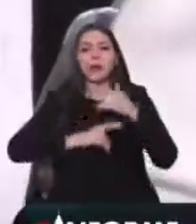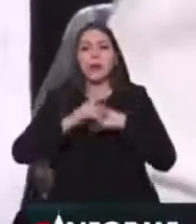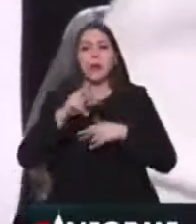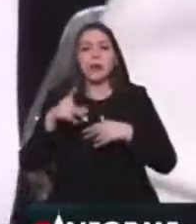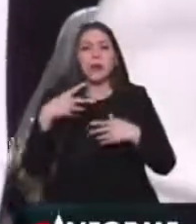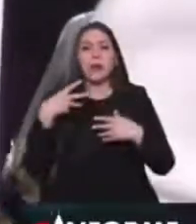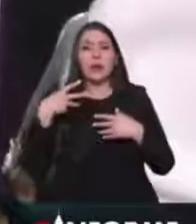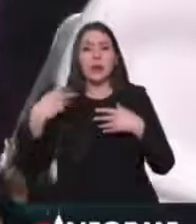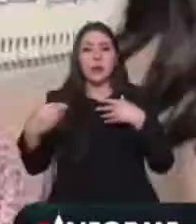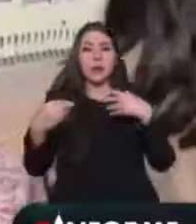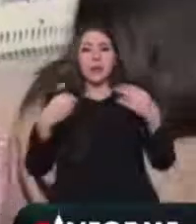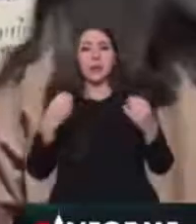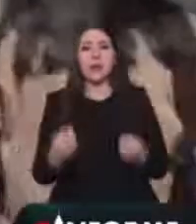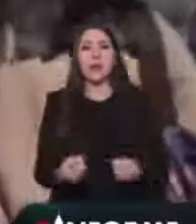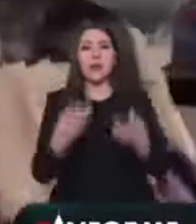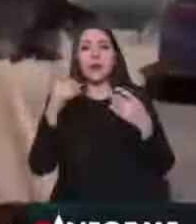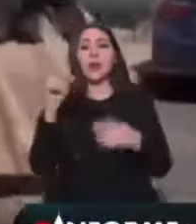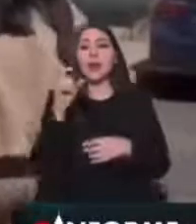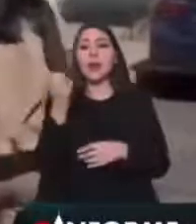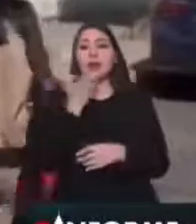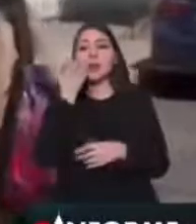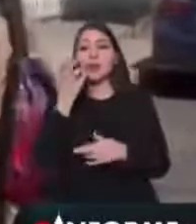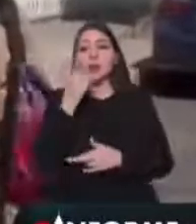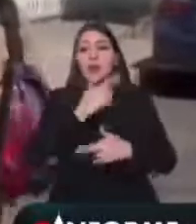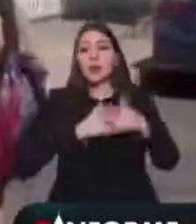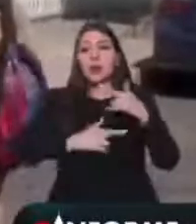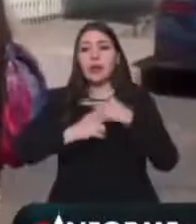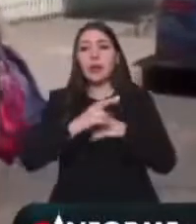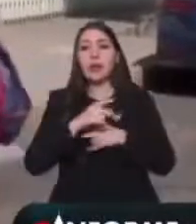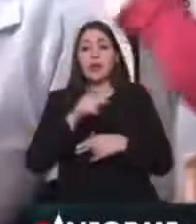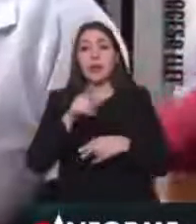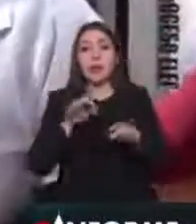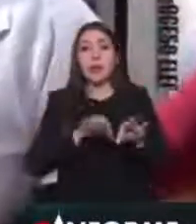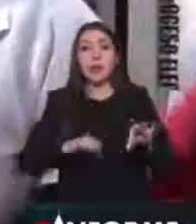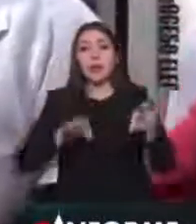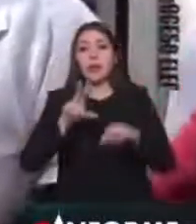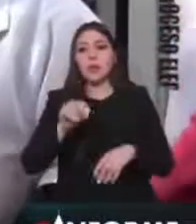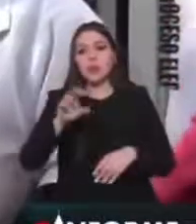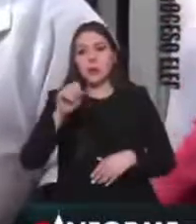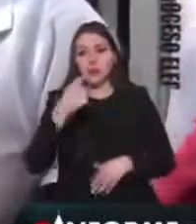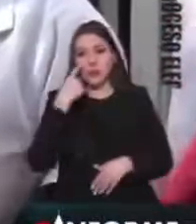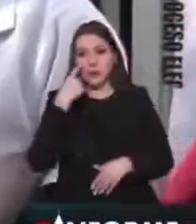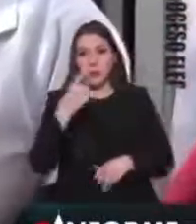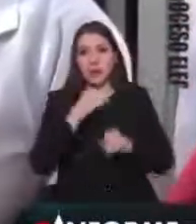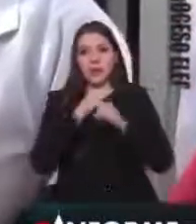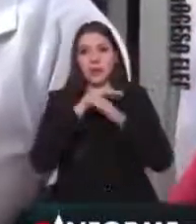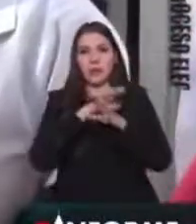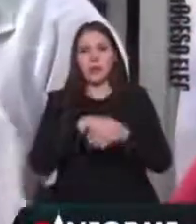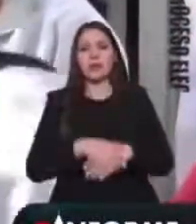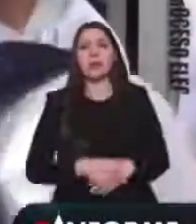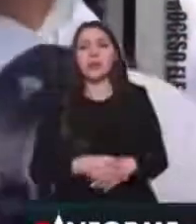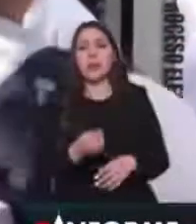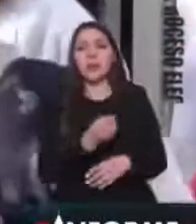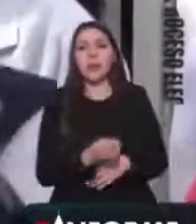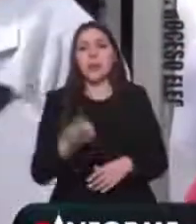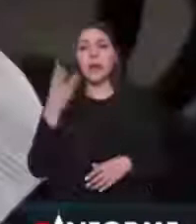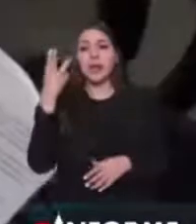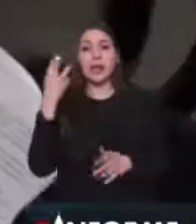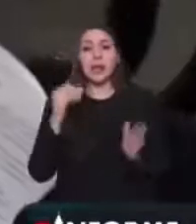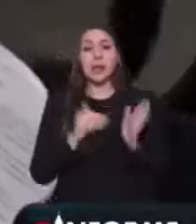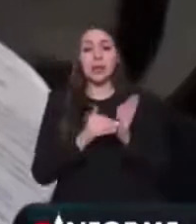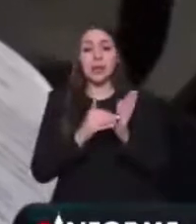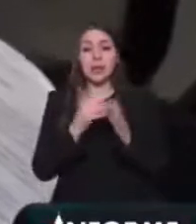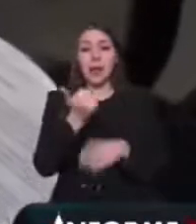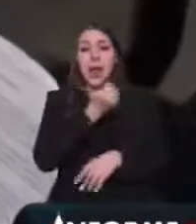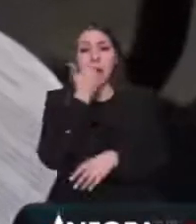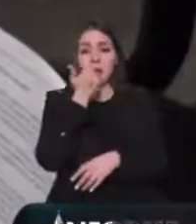contagio luego del regreso a clases presenciales pues tampoco es significativa. Mira los números, más de 3 millones de alumnos